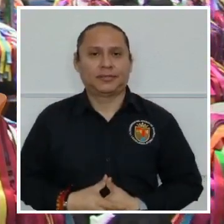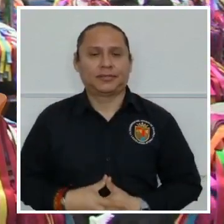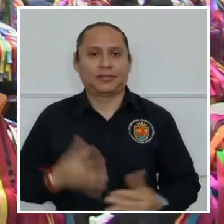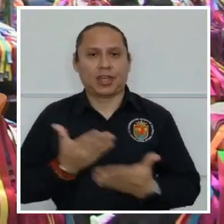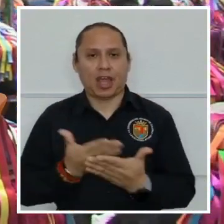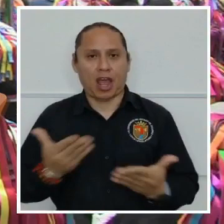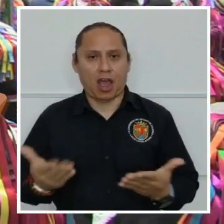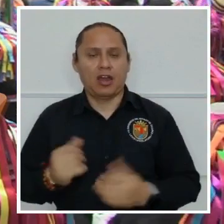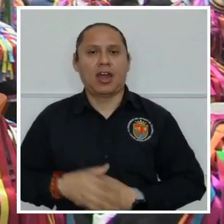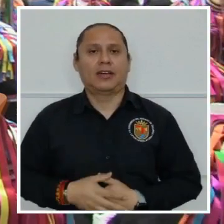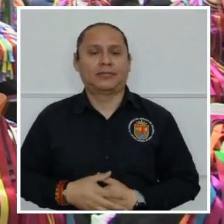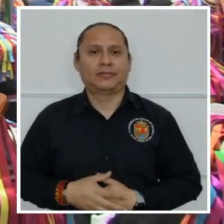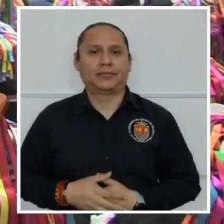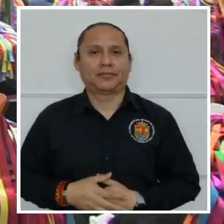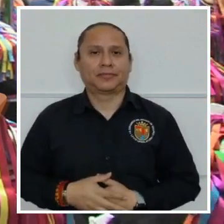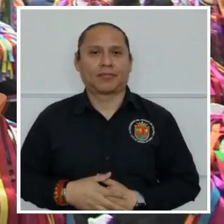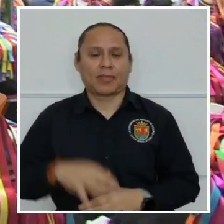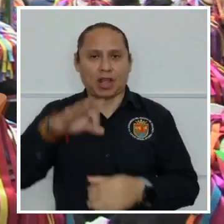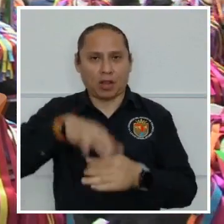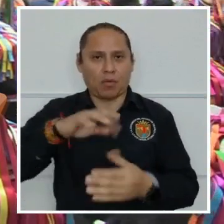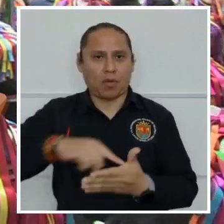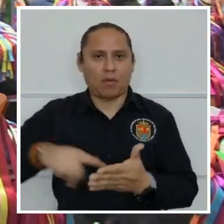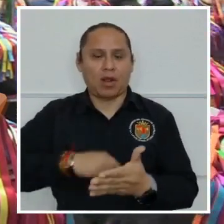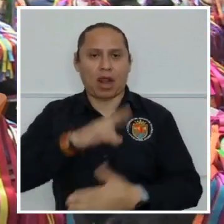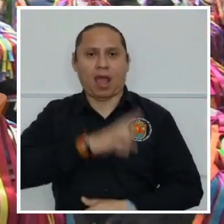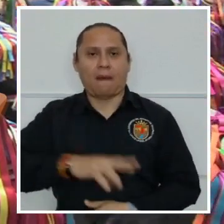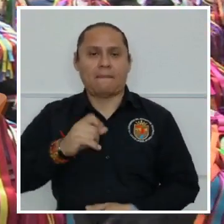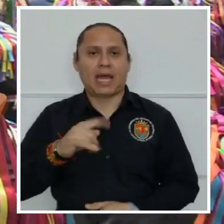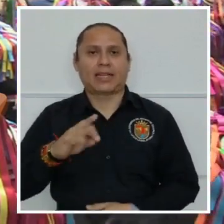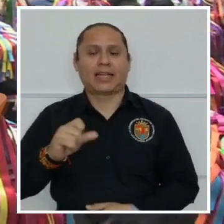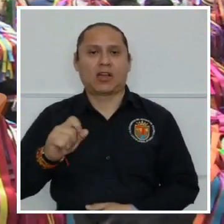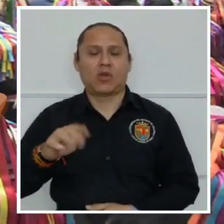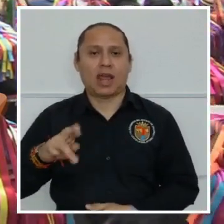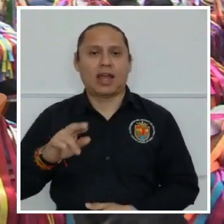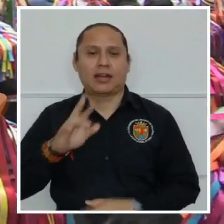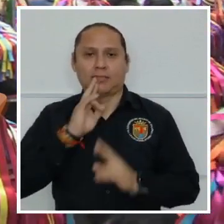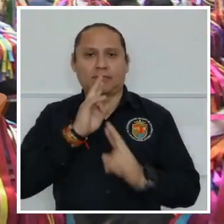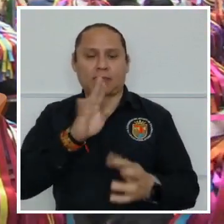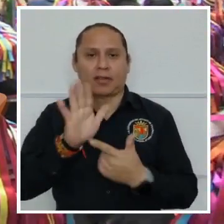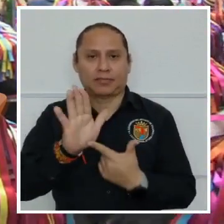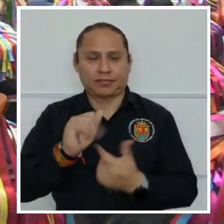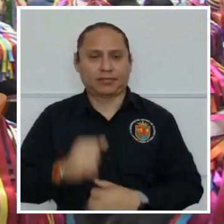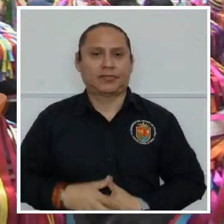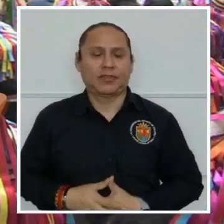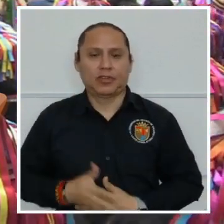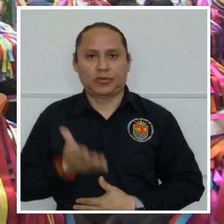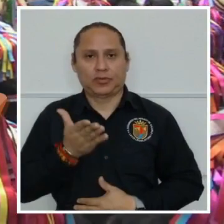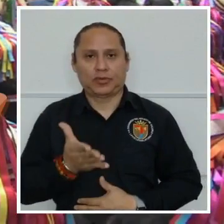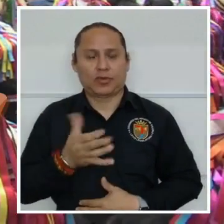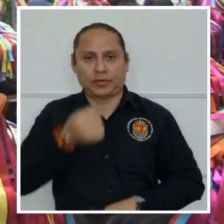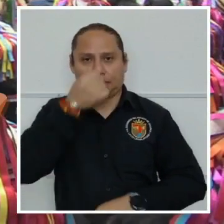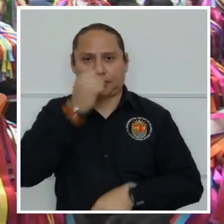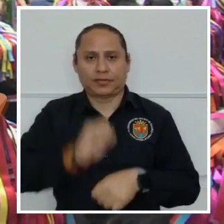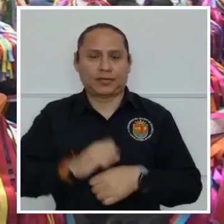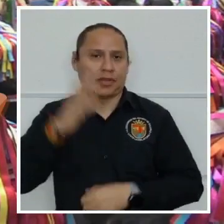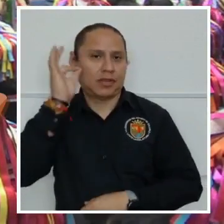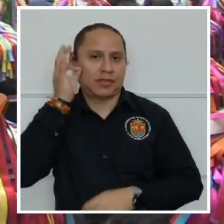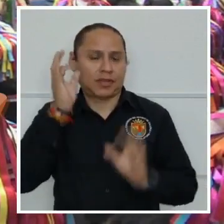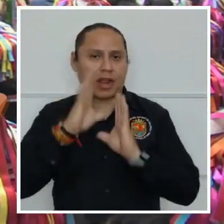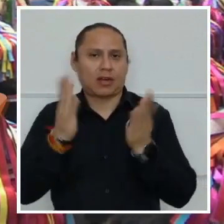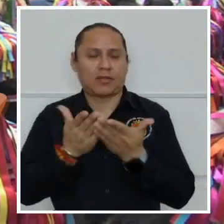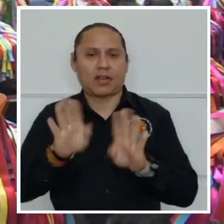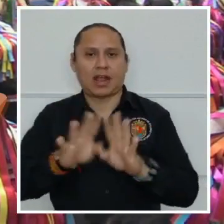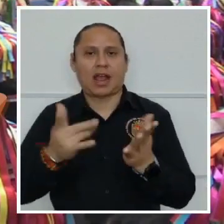procederemos a someter a votación nominal en lo particular el dictamen presentado, por lo que solicito a la Secretaría de